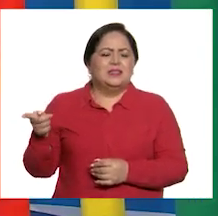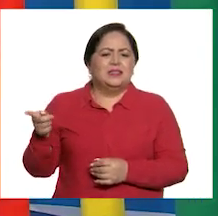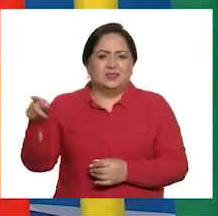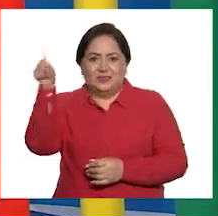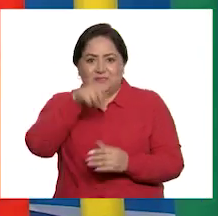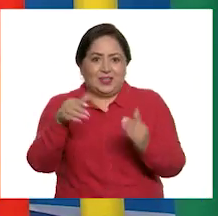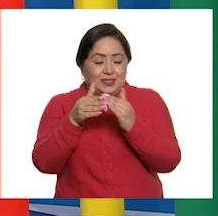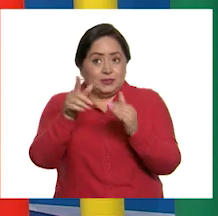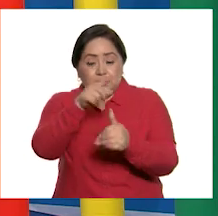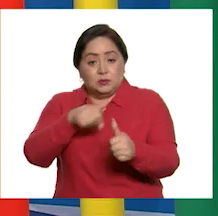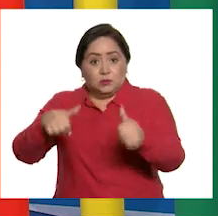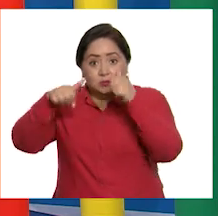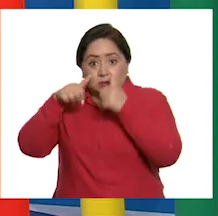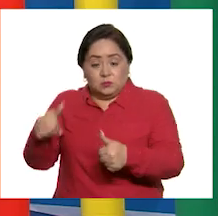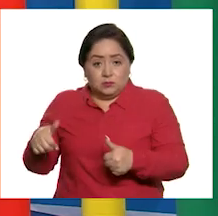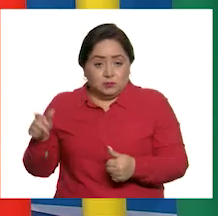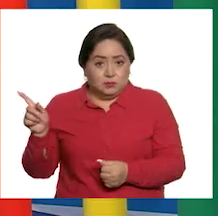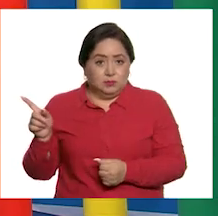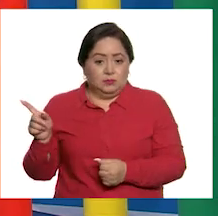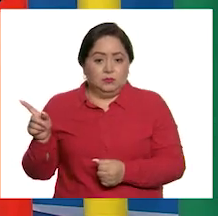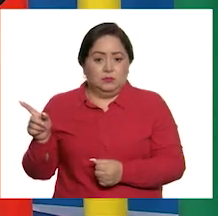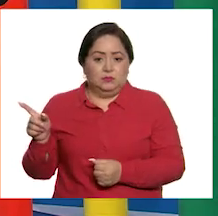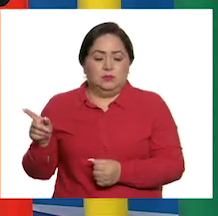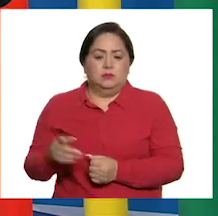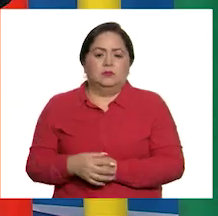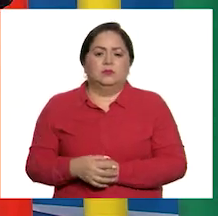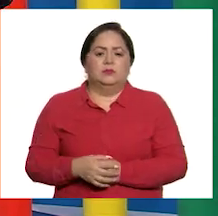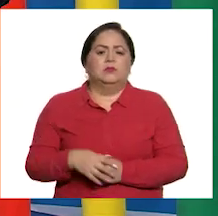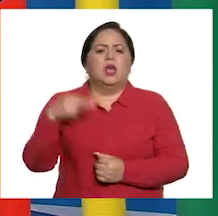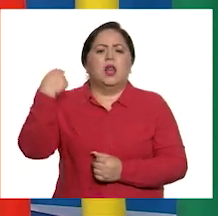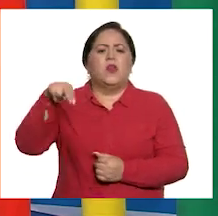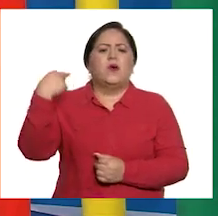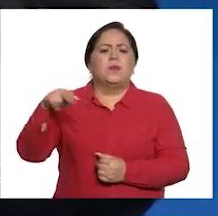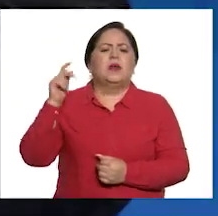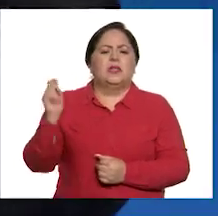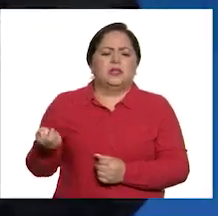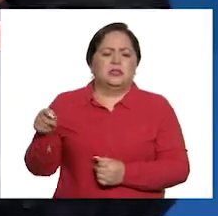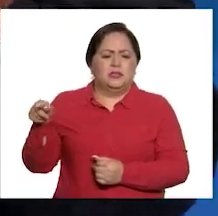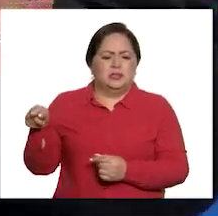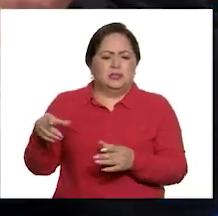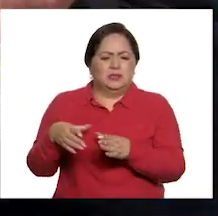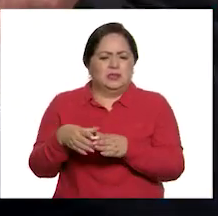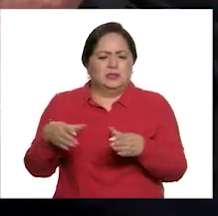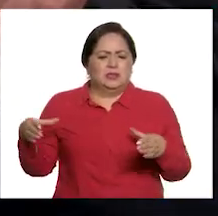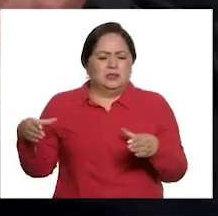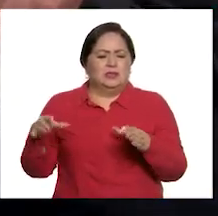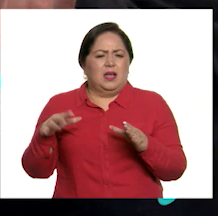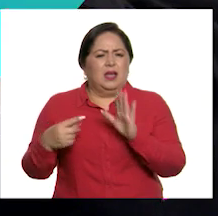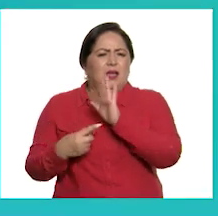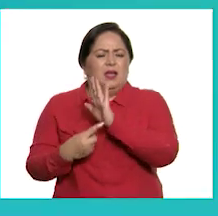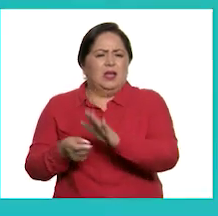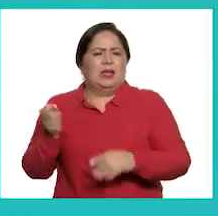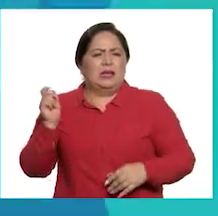en casita. Pongan mucha atención. ¿Qué nombre recibe este instrumento que se muestra en